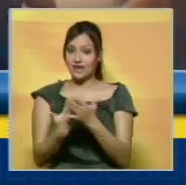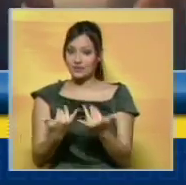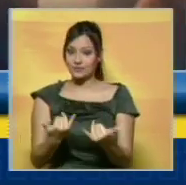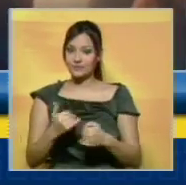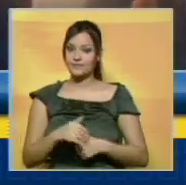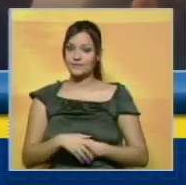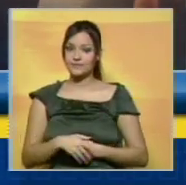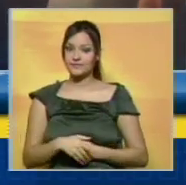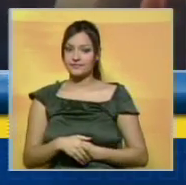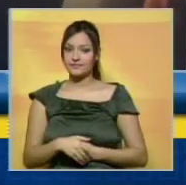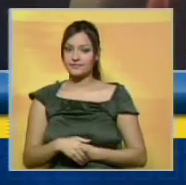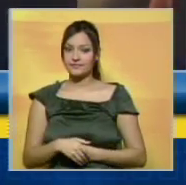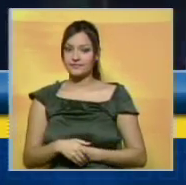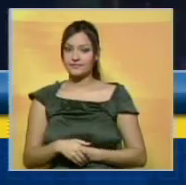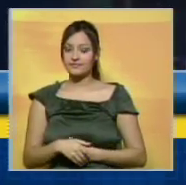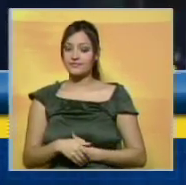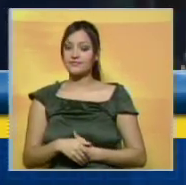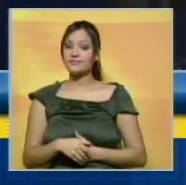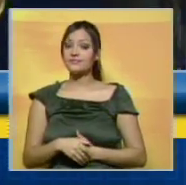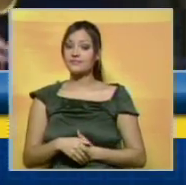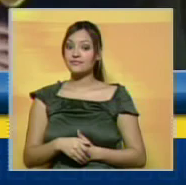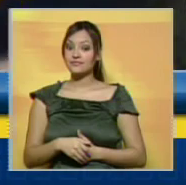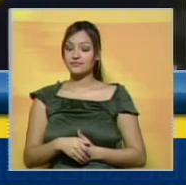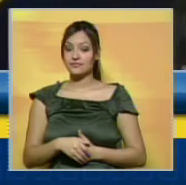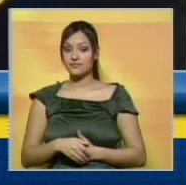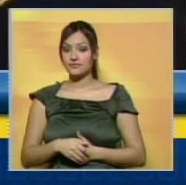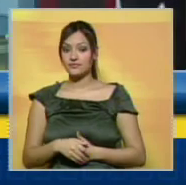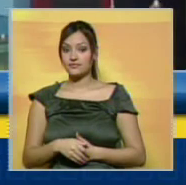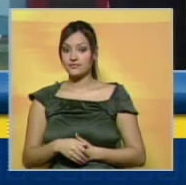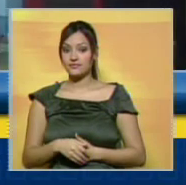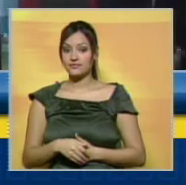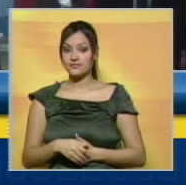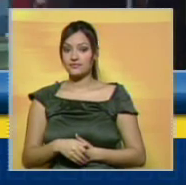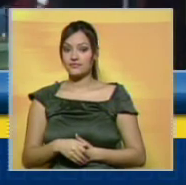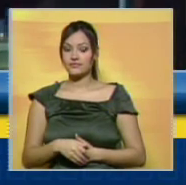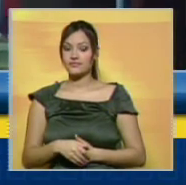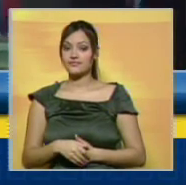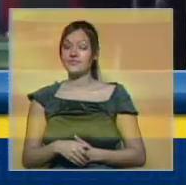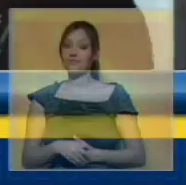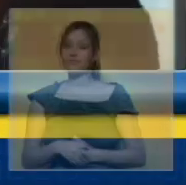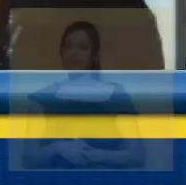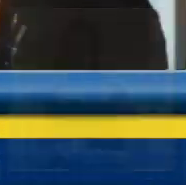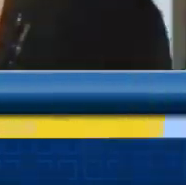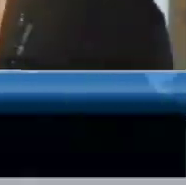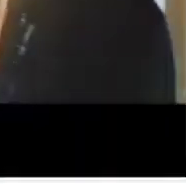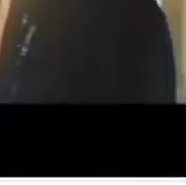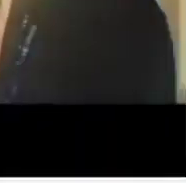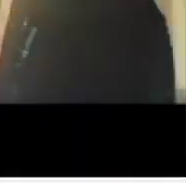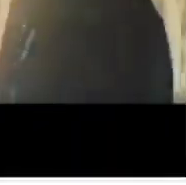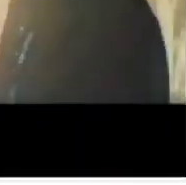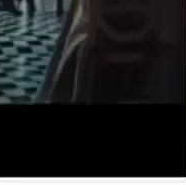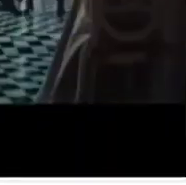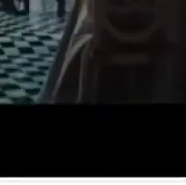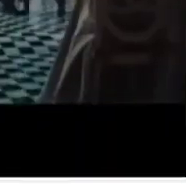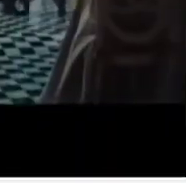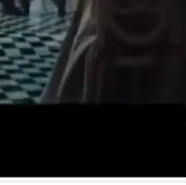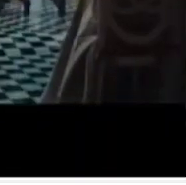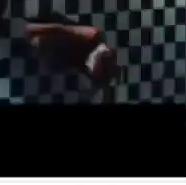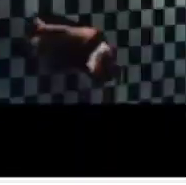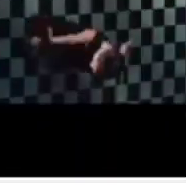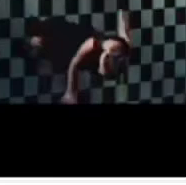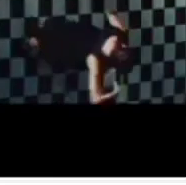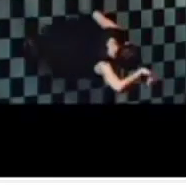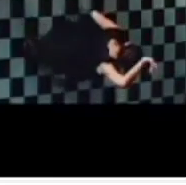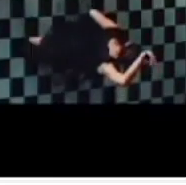dejarte partir que ser tu prisionero. Y no vayas por ahí diciendo